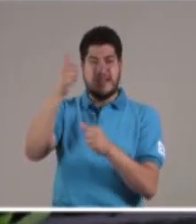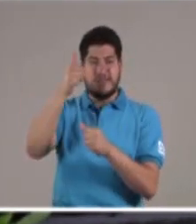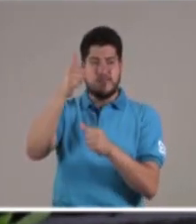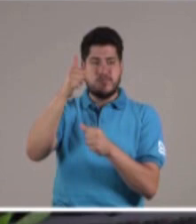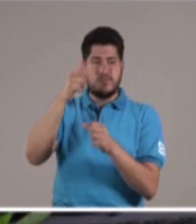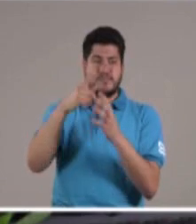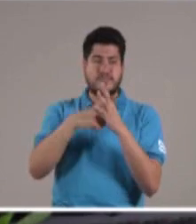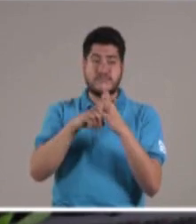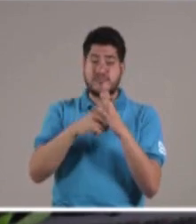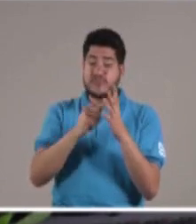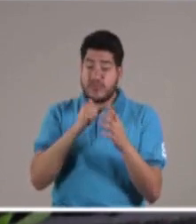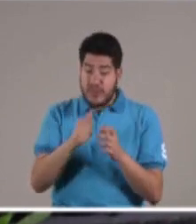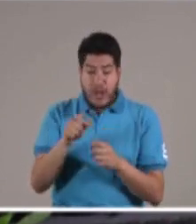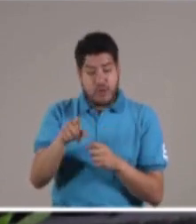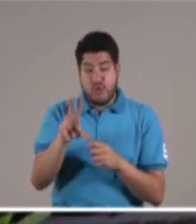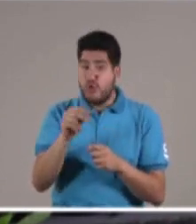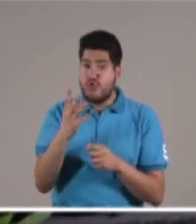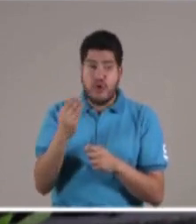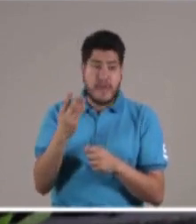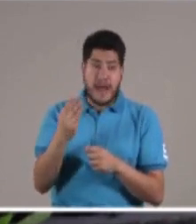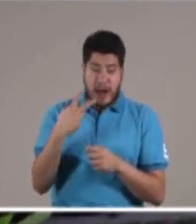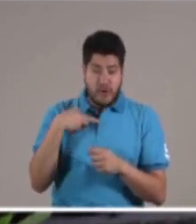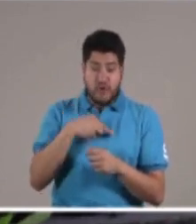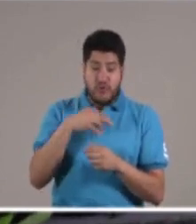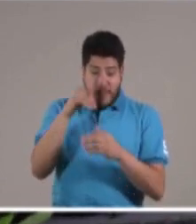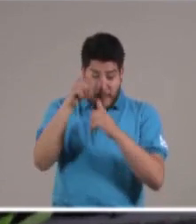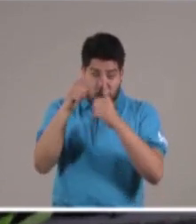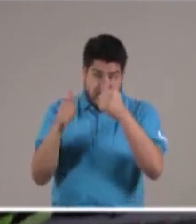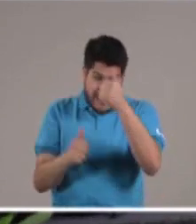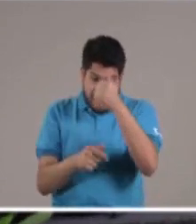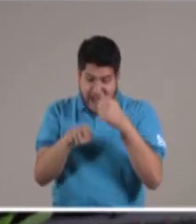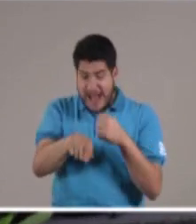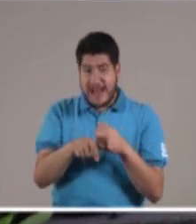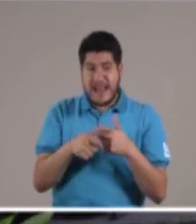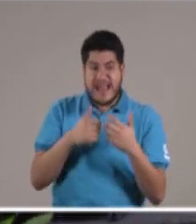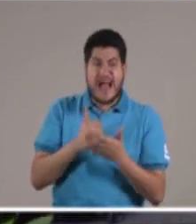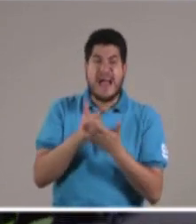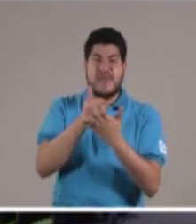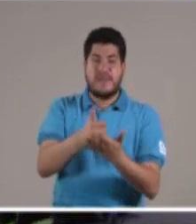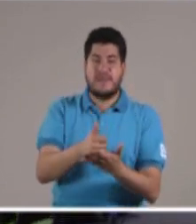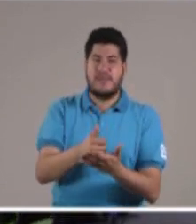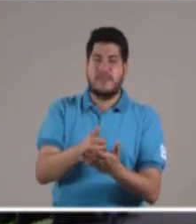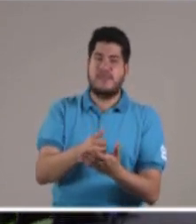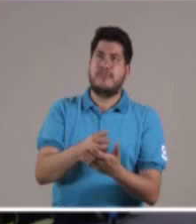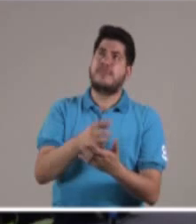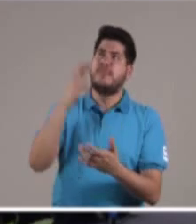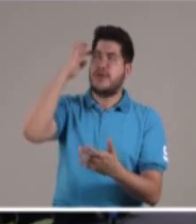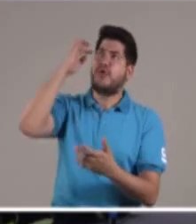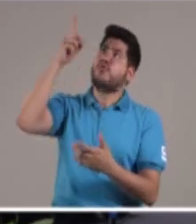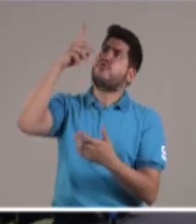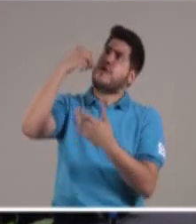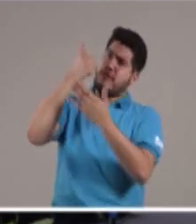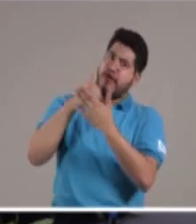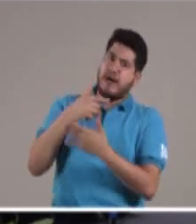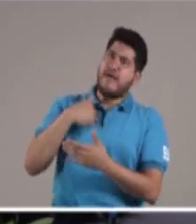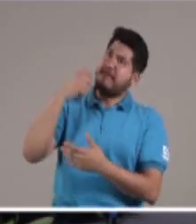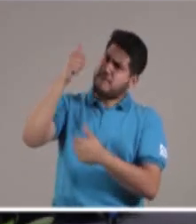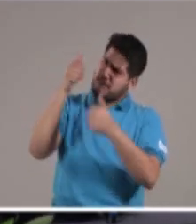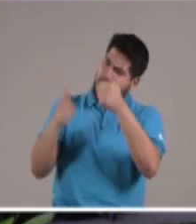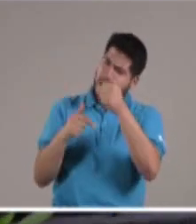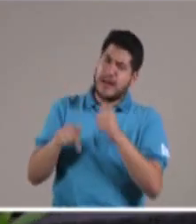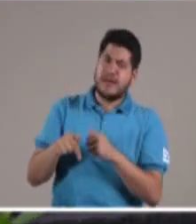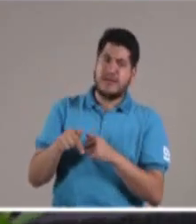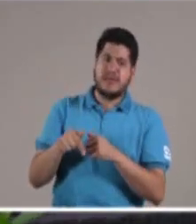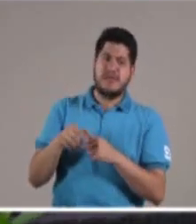y le empiezan a hablar No tengas pena ya vamos a bajar usted va a bajar aquí pero Y por qué no